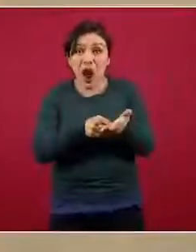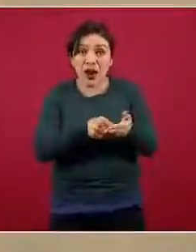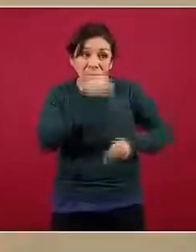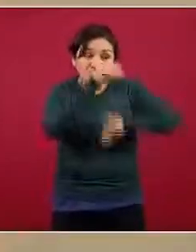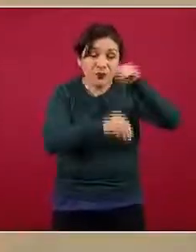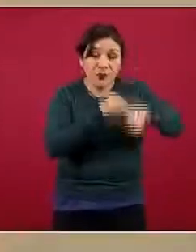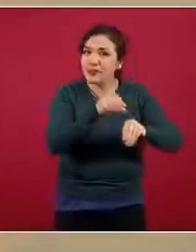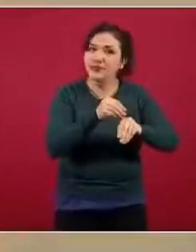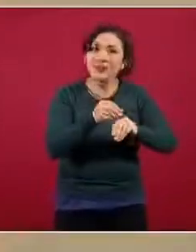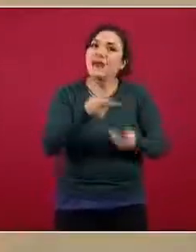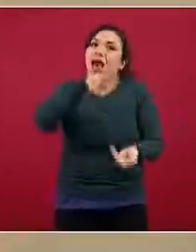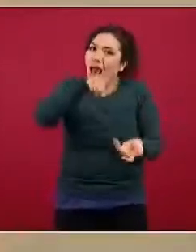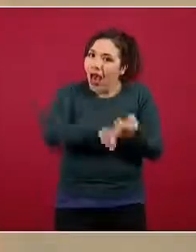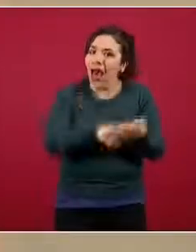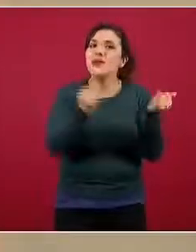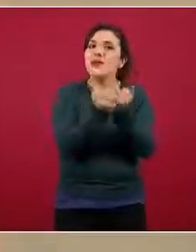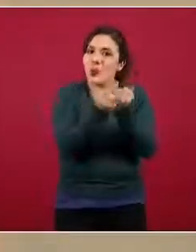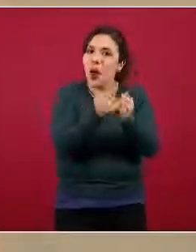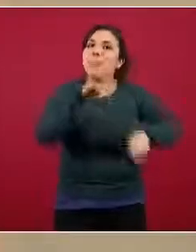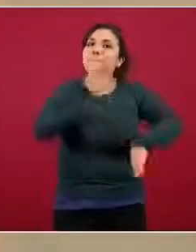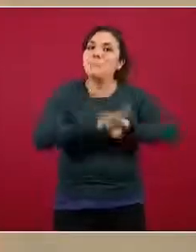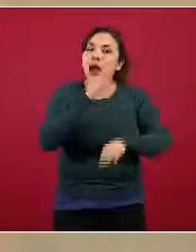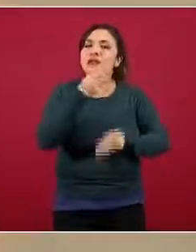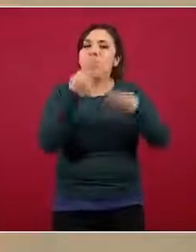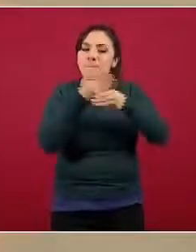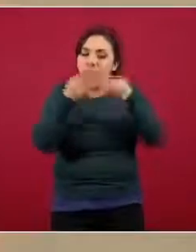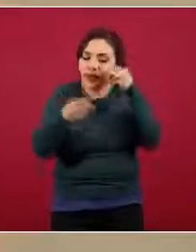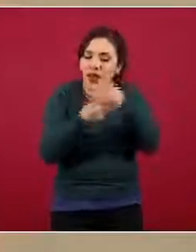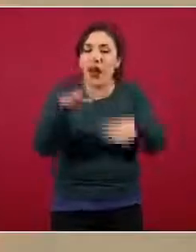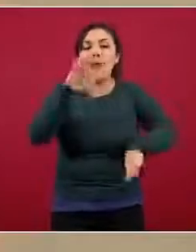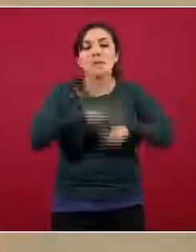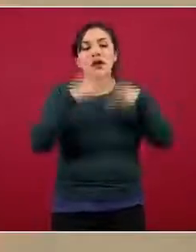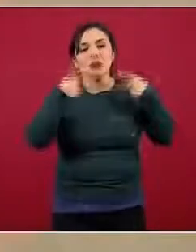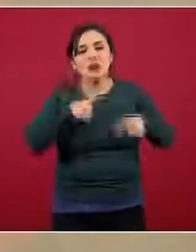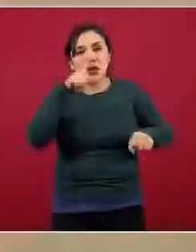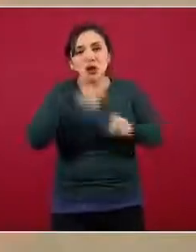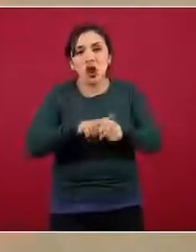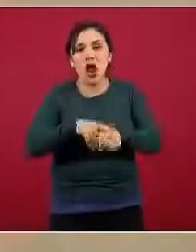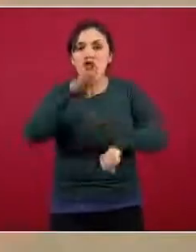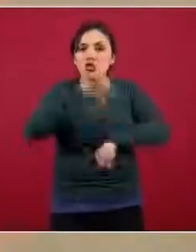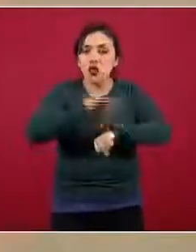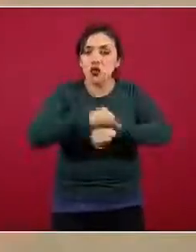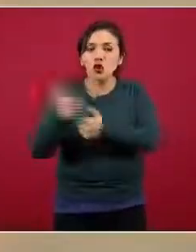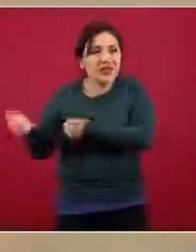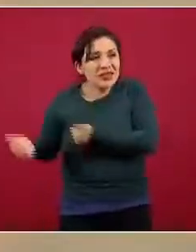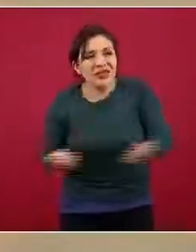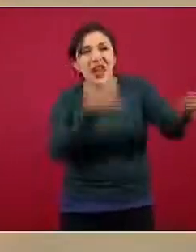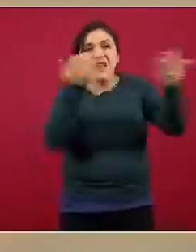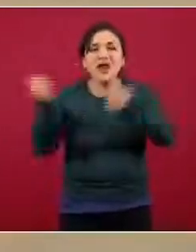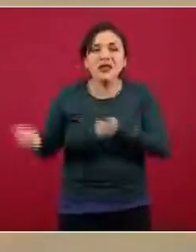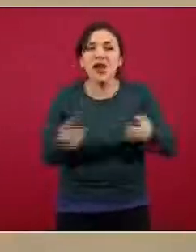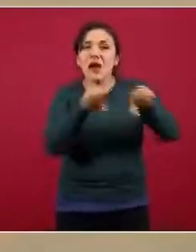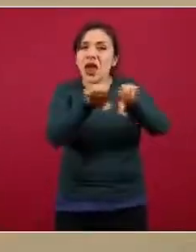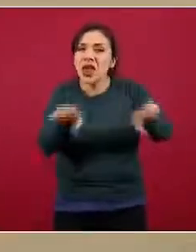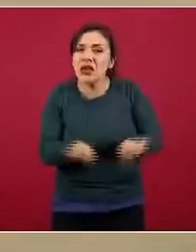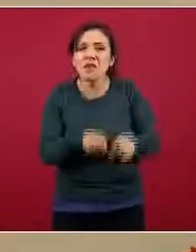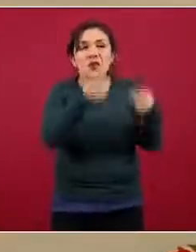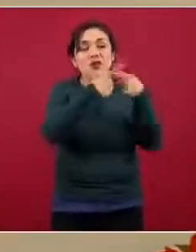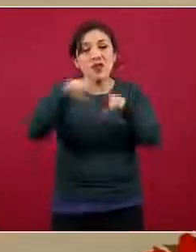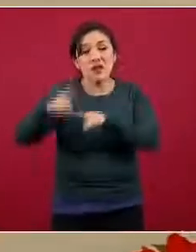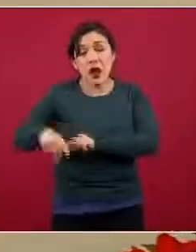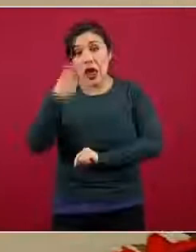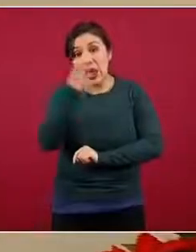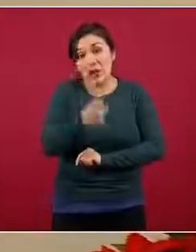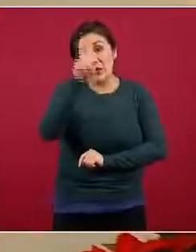físico, sino también incrementar pues el personal, incrementar a veces la movilización de equipos y de ventiladores, ¿no? Y aquí pues